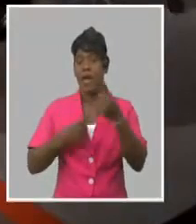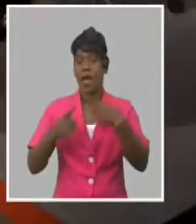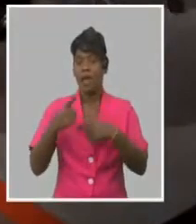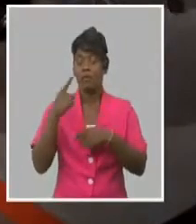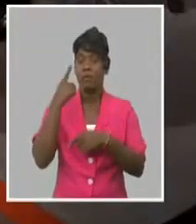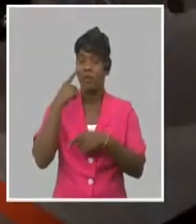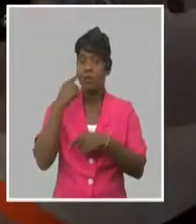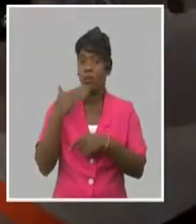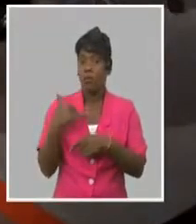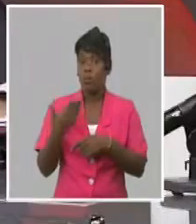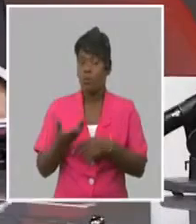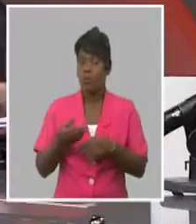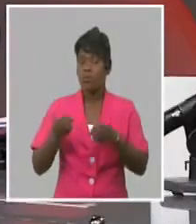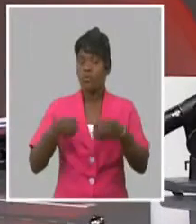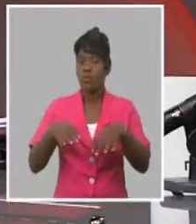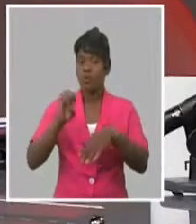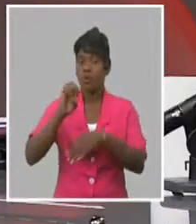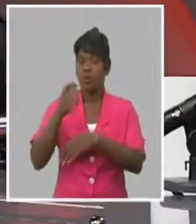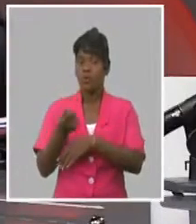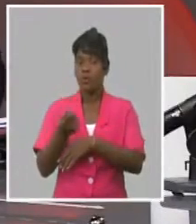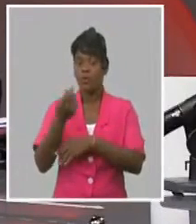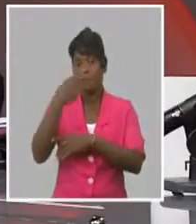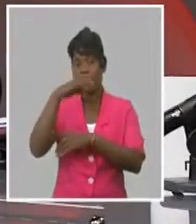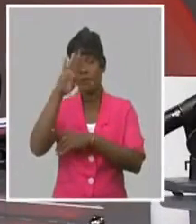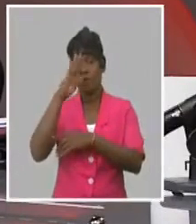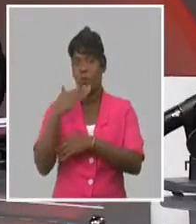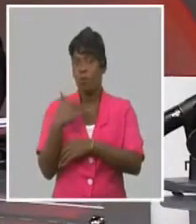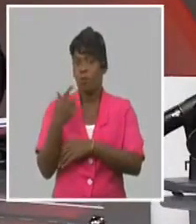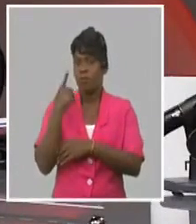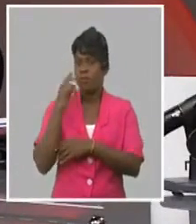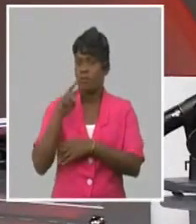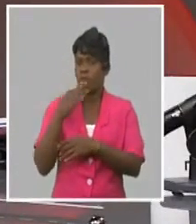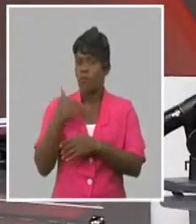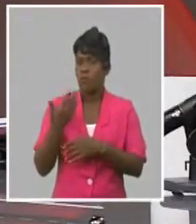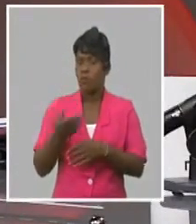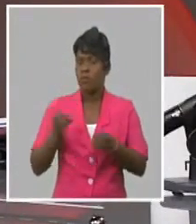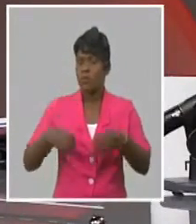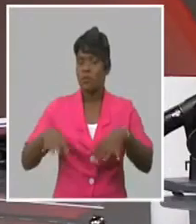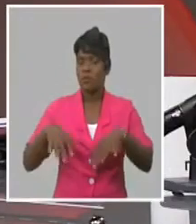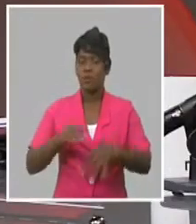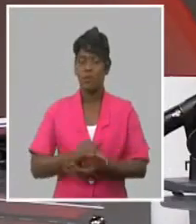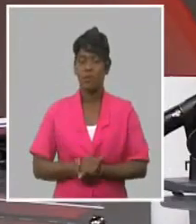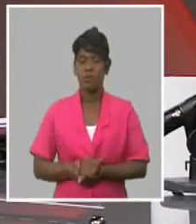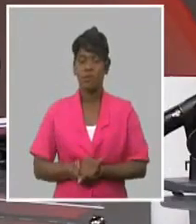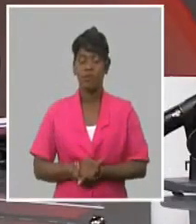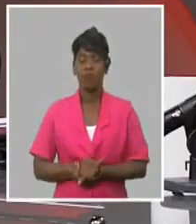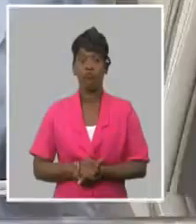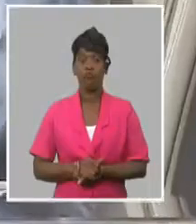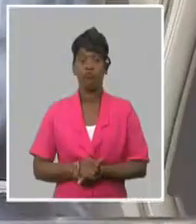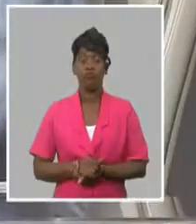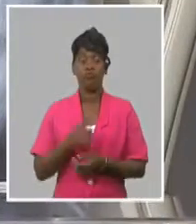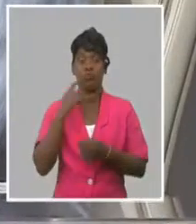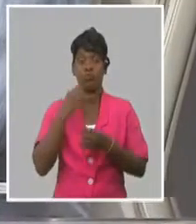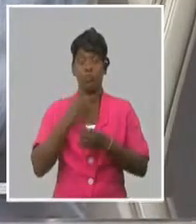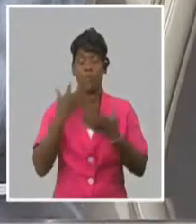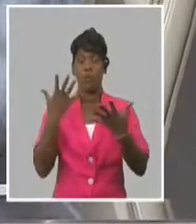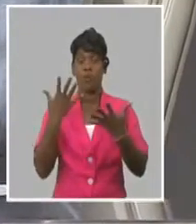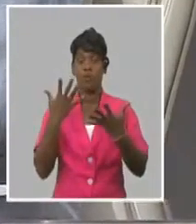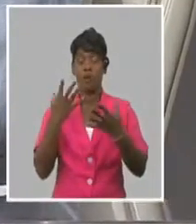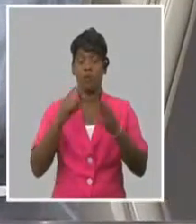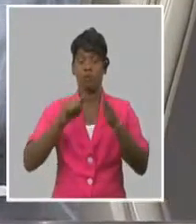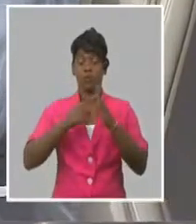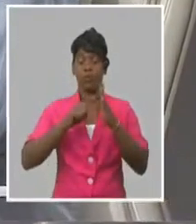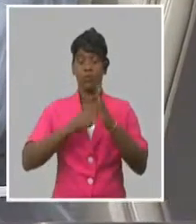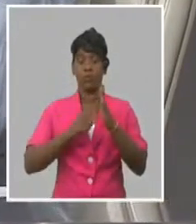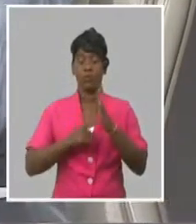esto significa, ¿no?, para la economía cubana, cómo lo ves. Bueno, Randy, un volumen grande de información, a pesar de que ponemos